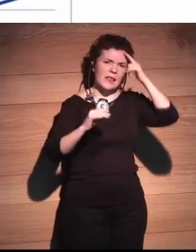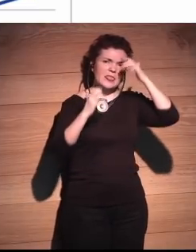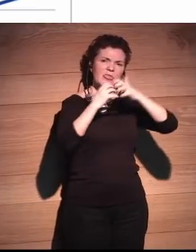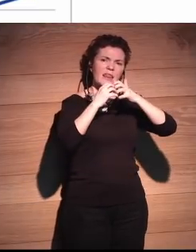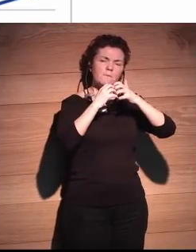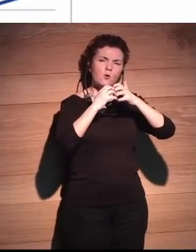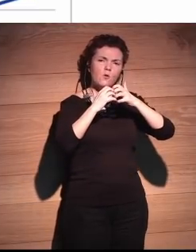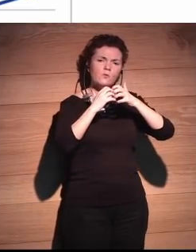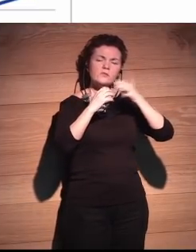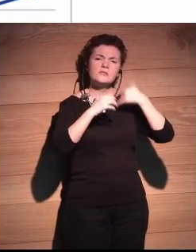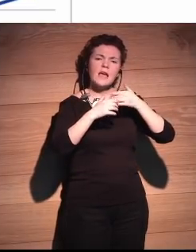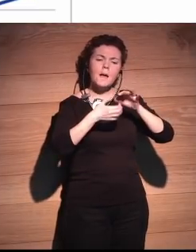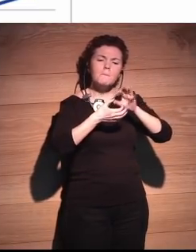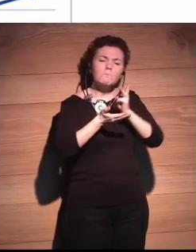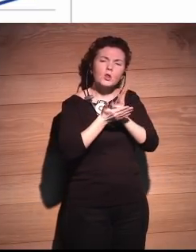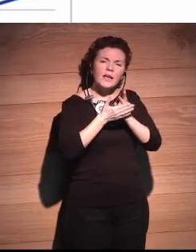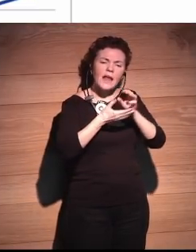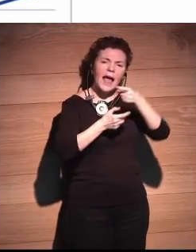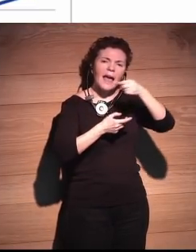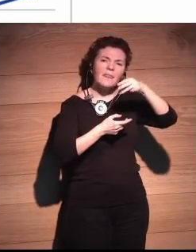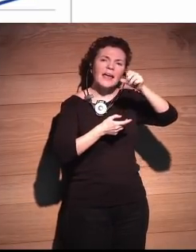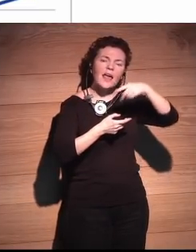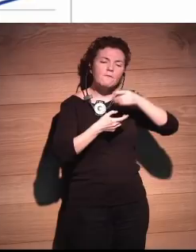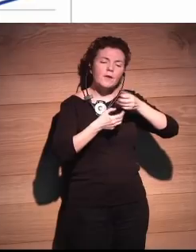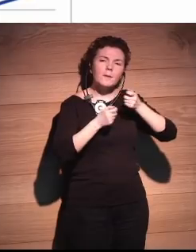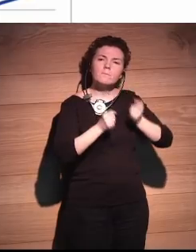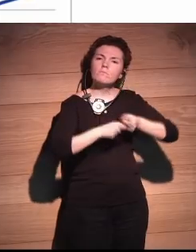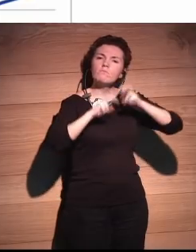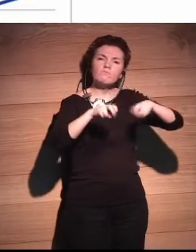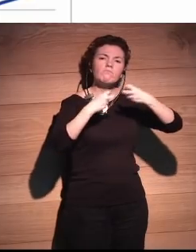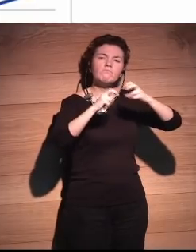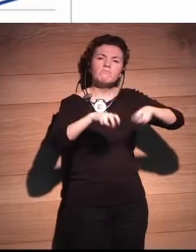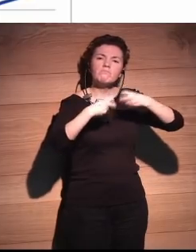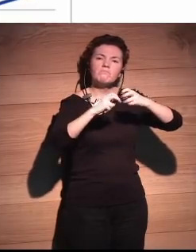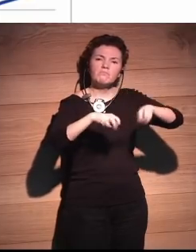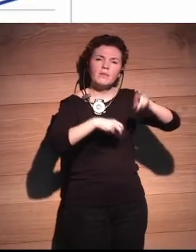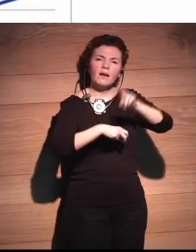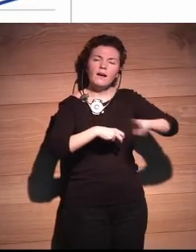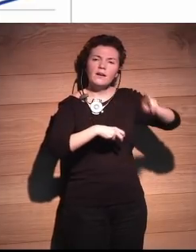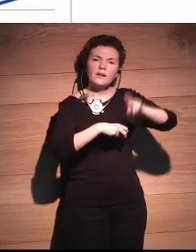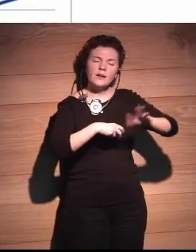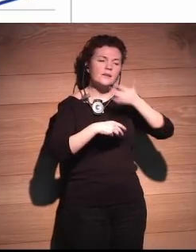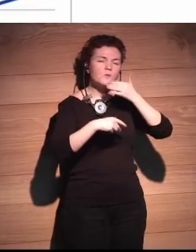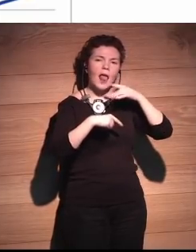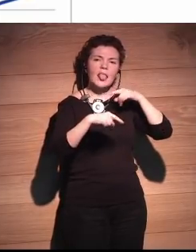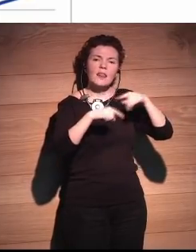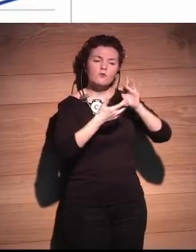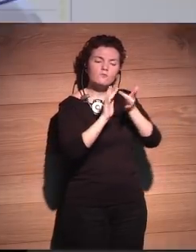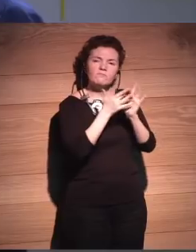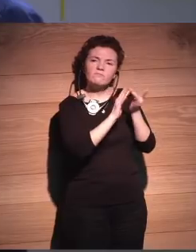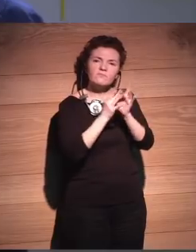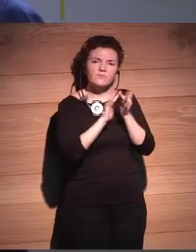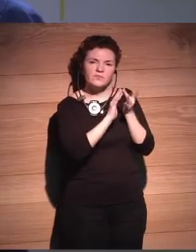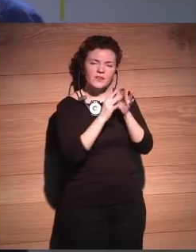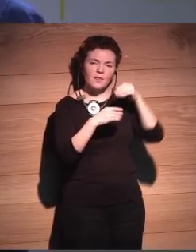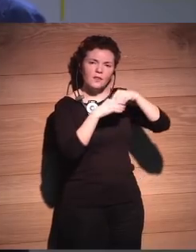a producir esta proteína GDNF constantemente y todo el rato. Y va a haber tráfico con estas conexiones sinápticas